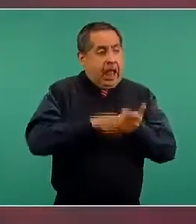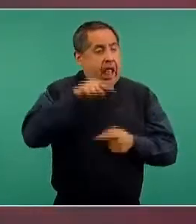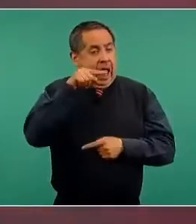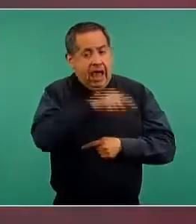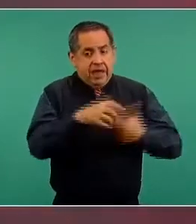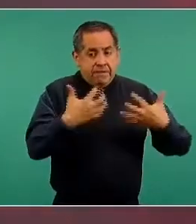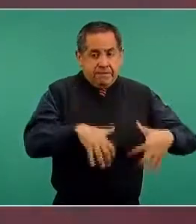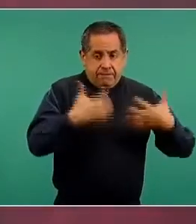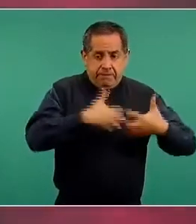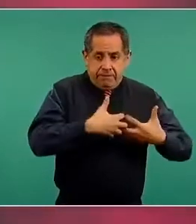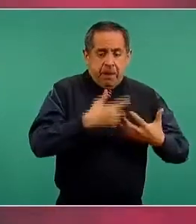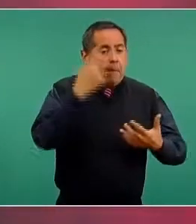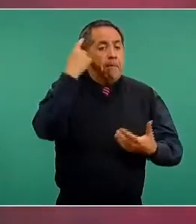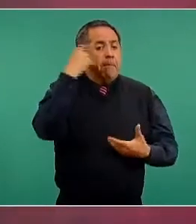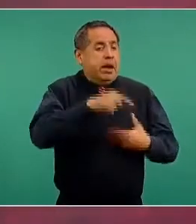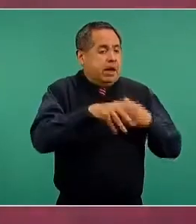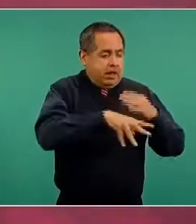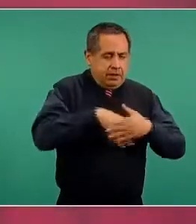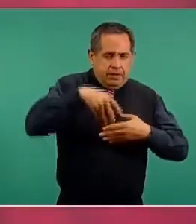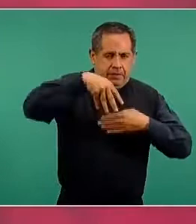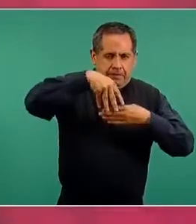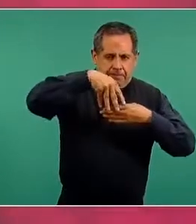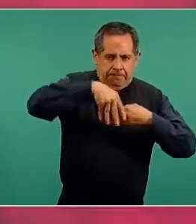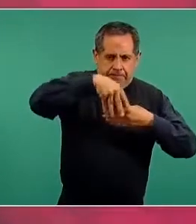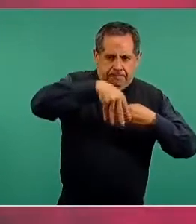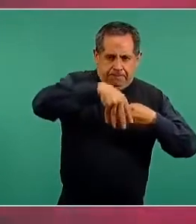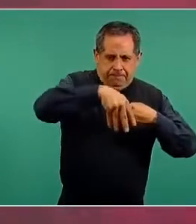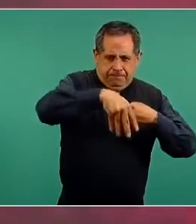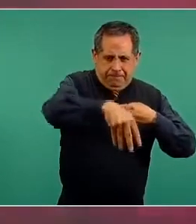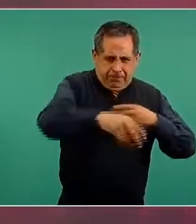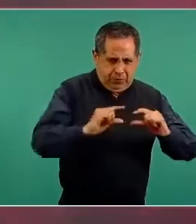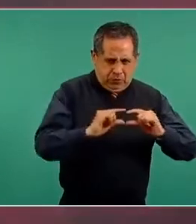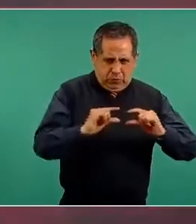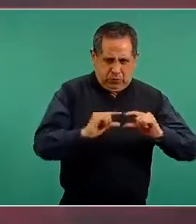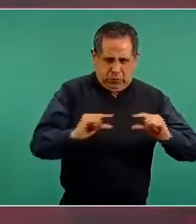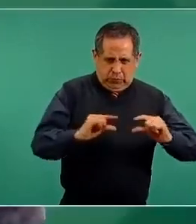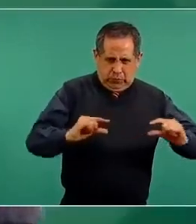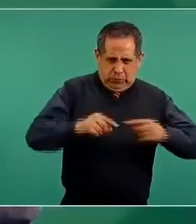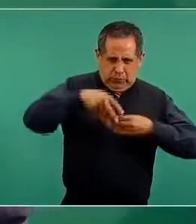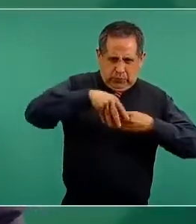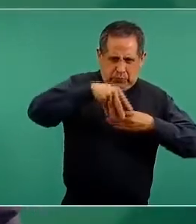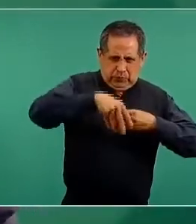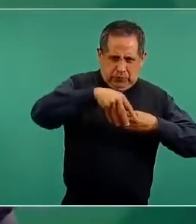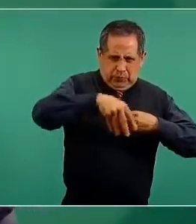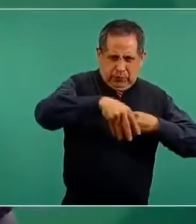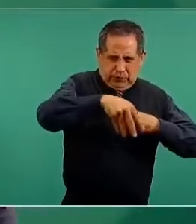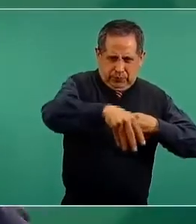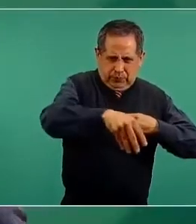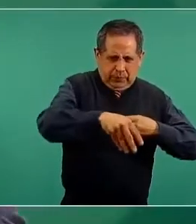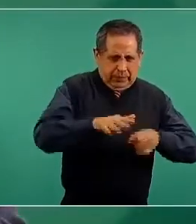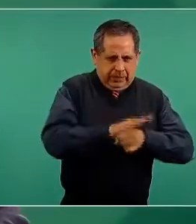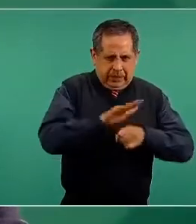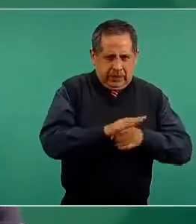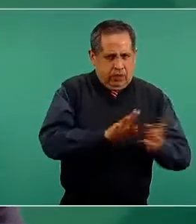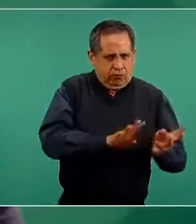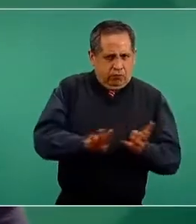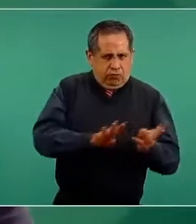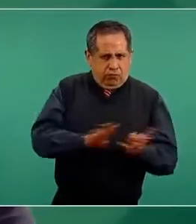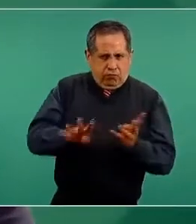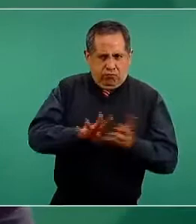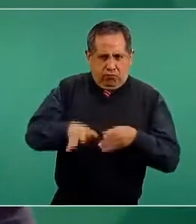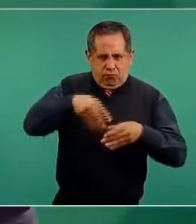a envasar. El proceso de envasado técnicamente le llamamos llenado y terminado, y ese llenado es en los